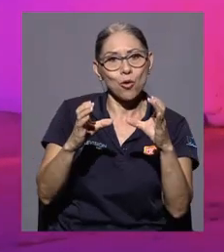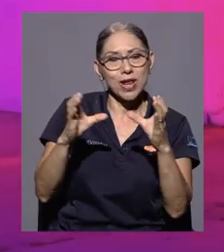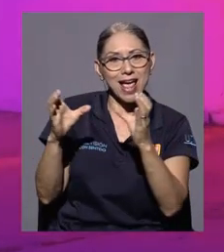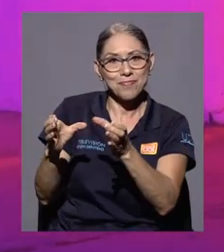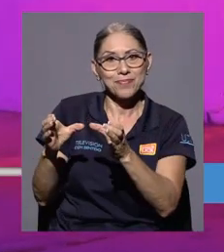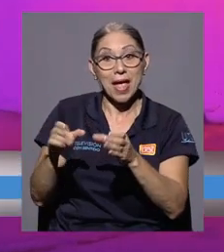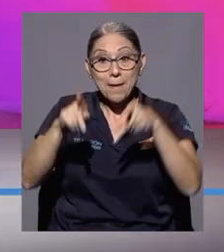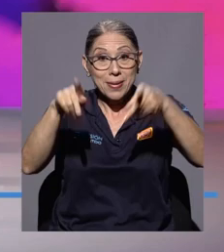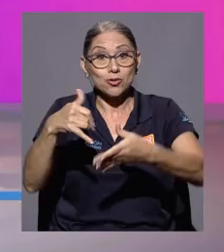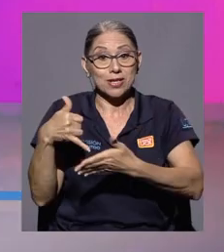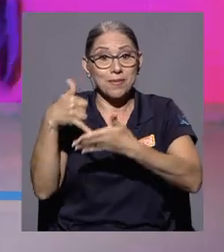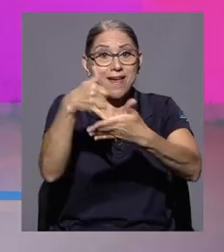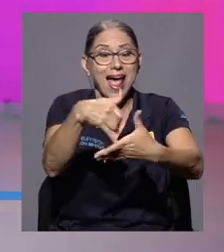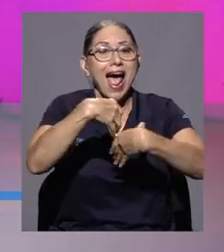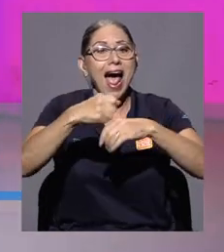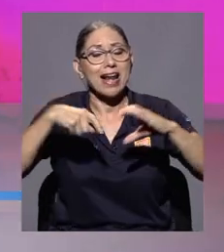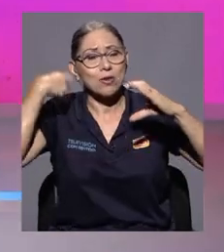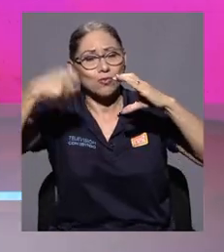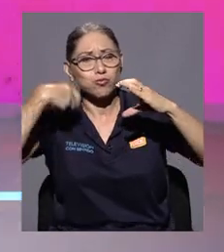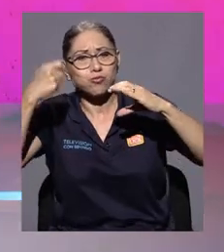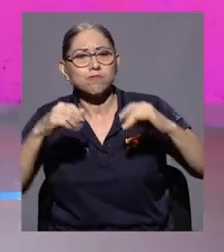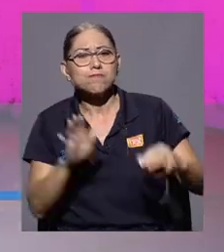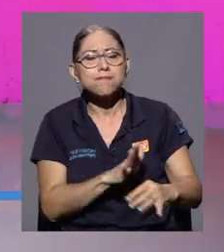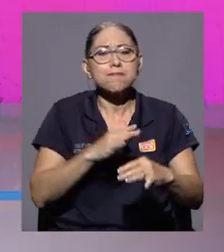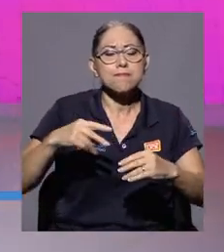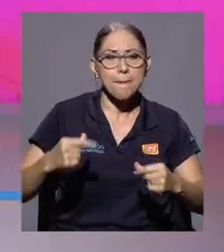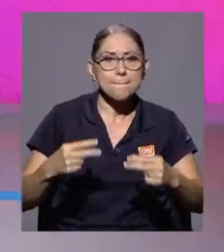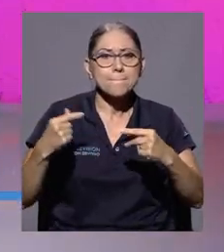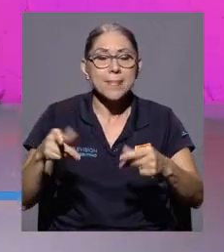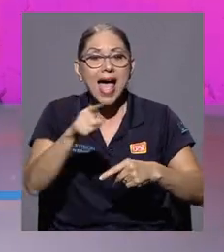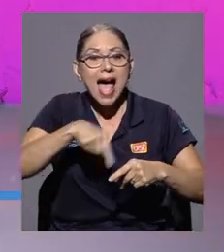premiados grabarán un videoclip en los estudios de la Escuela de Ciencias de la